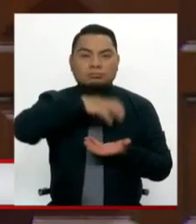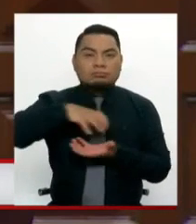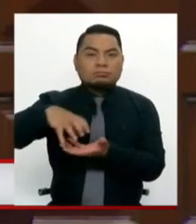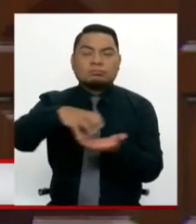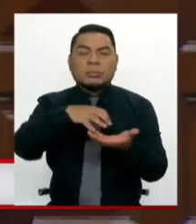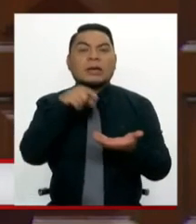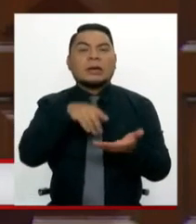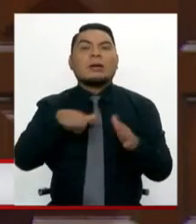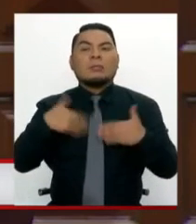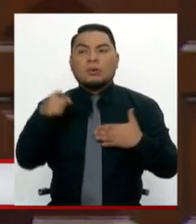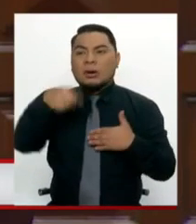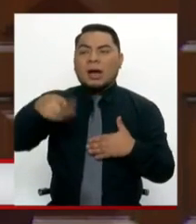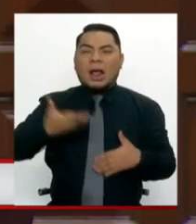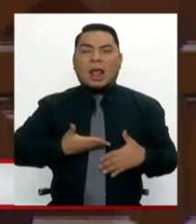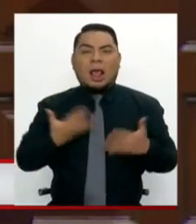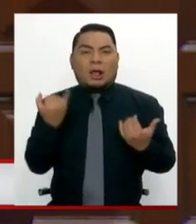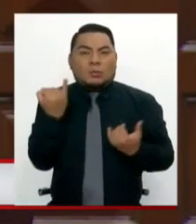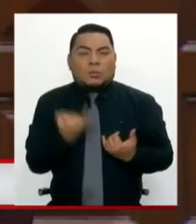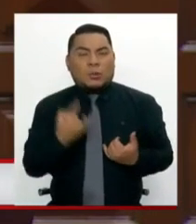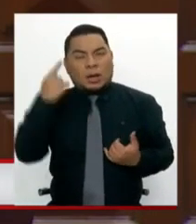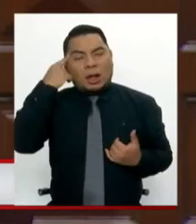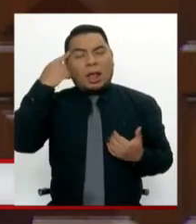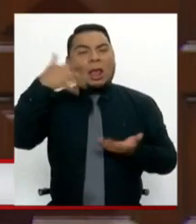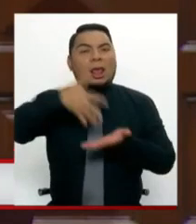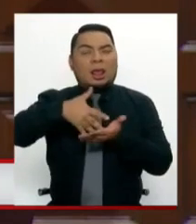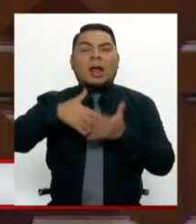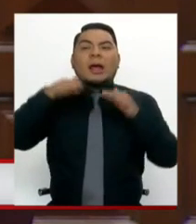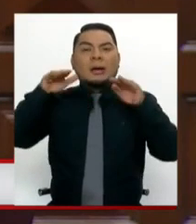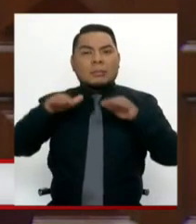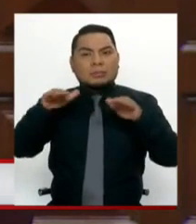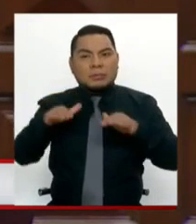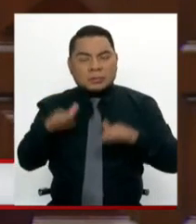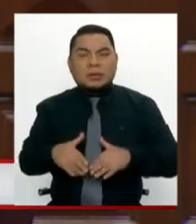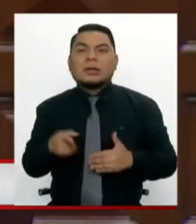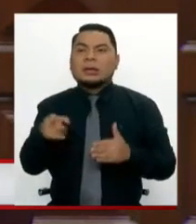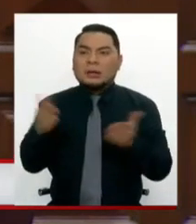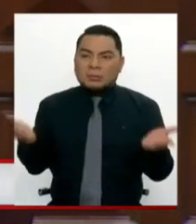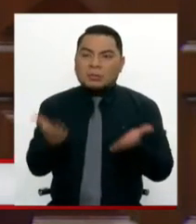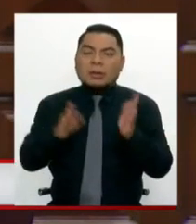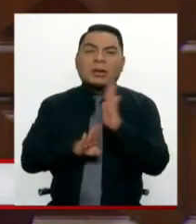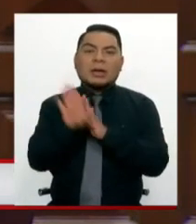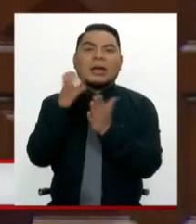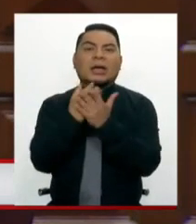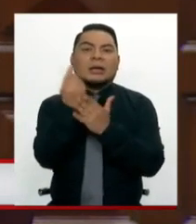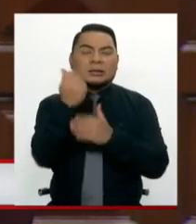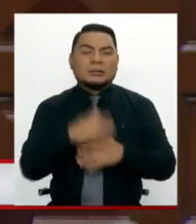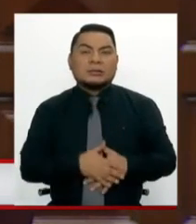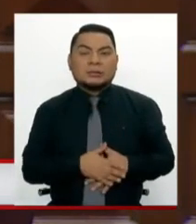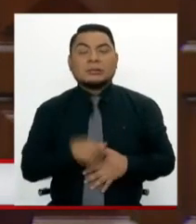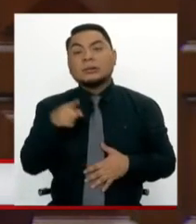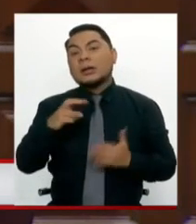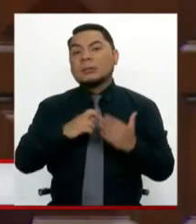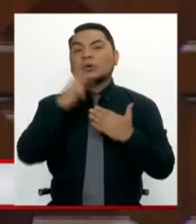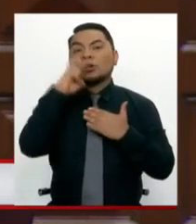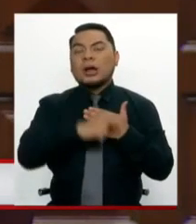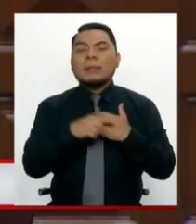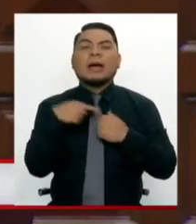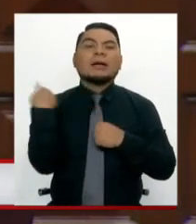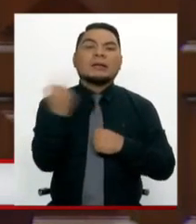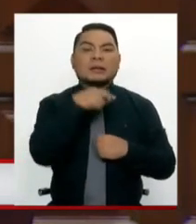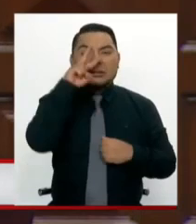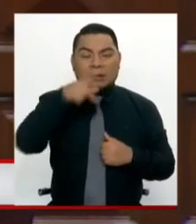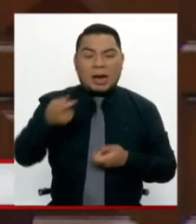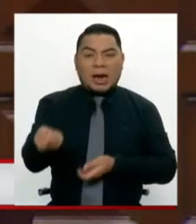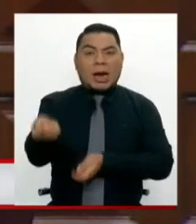de reducir la desnutrición y la anemia y promover la reactivación económica. El Programa Nacional de Innovación